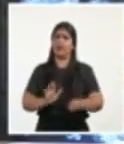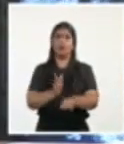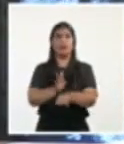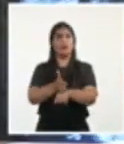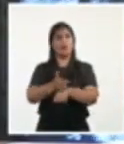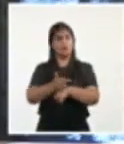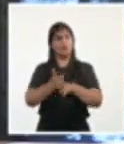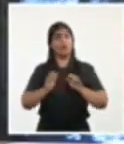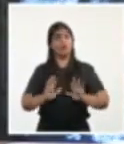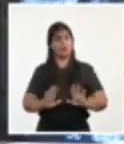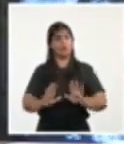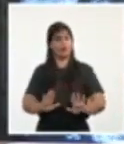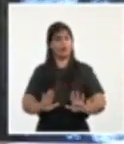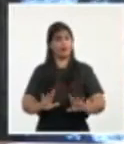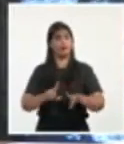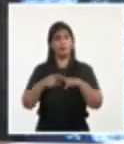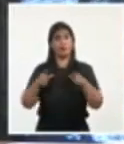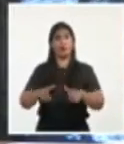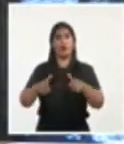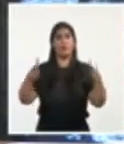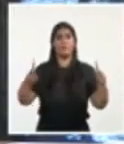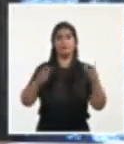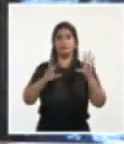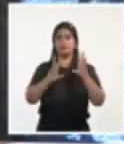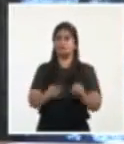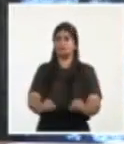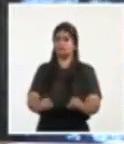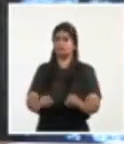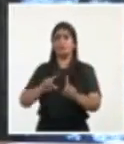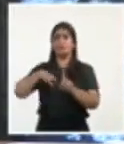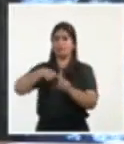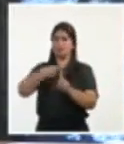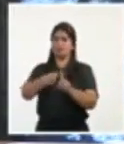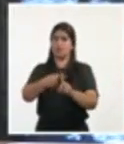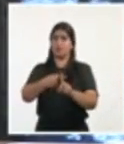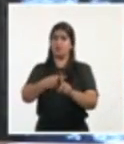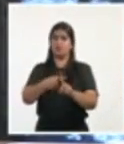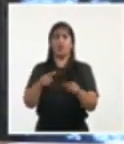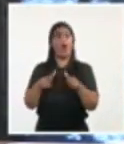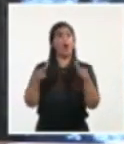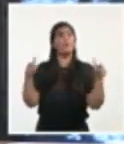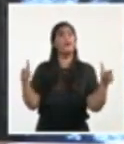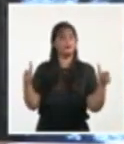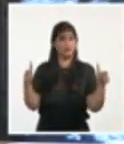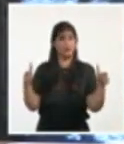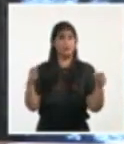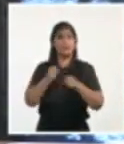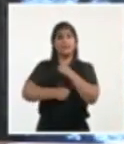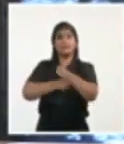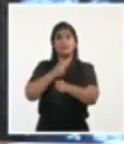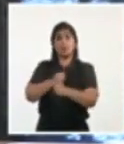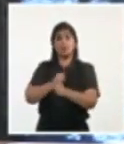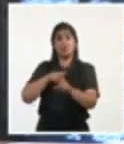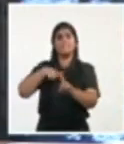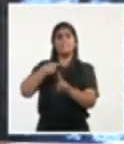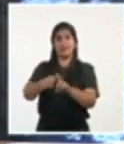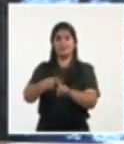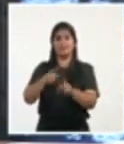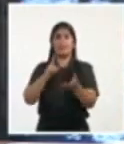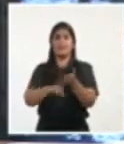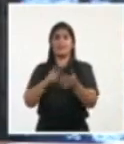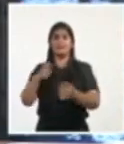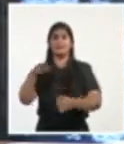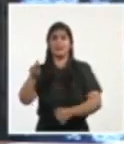diagnósticos. Y también hemos estado mirando cómo mejorar la capacidad de respuesta que se puede dar en todas las provincias